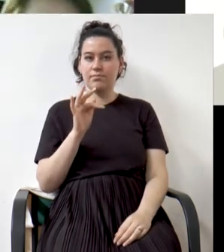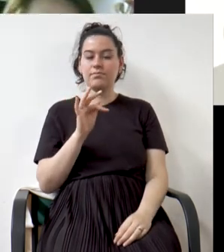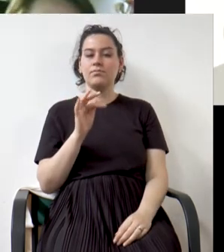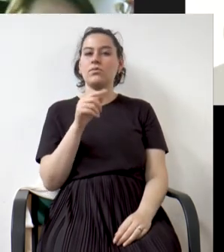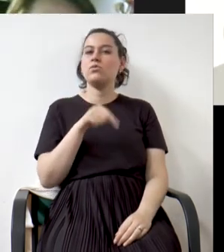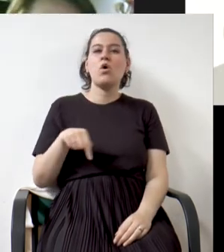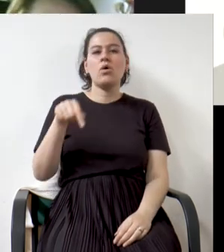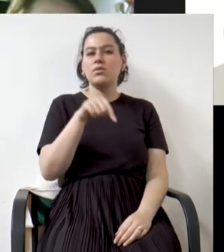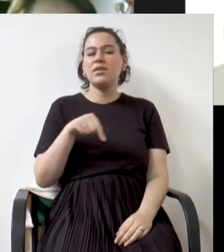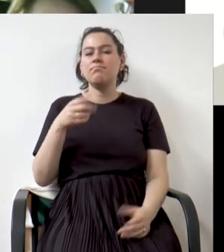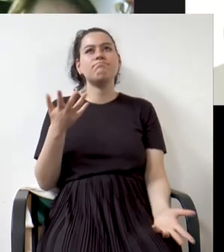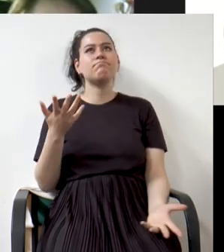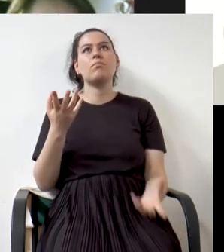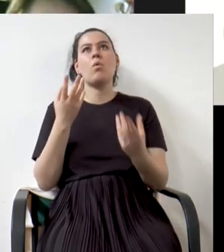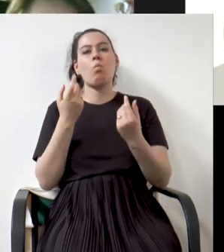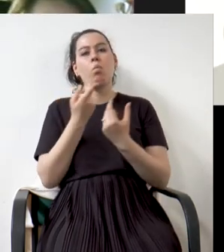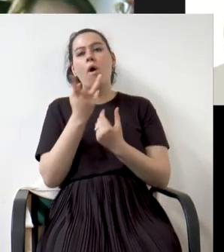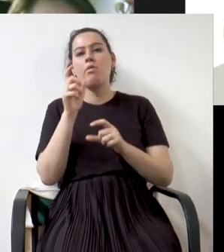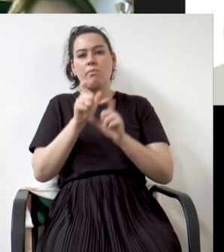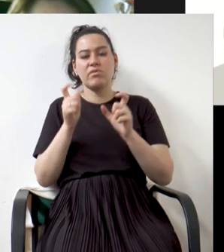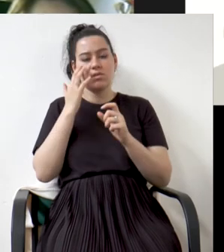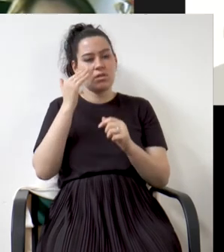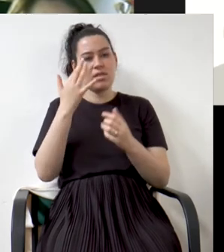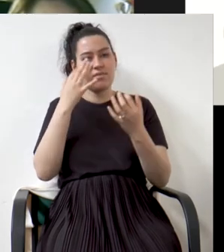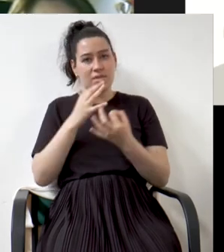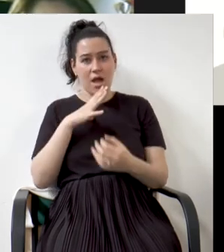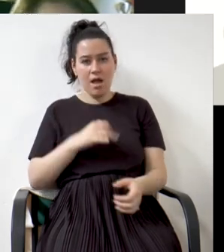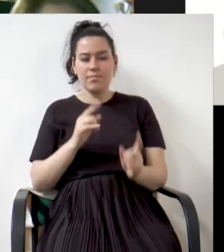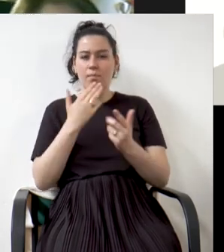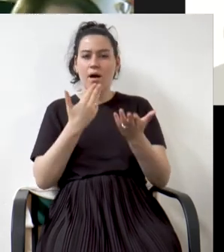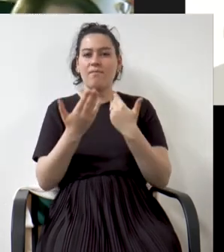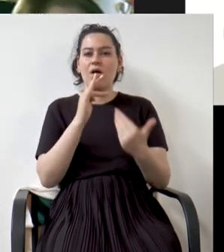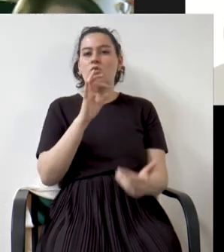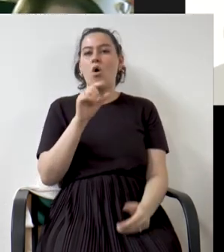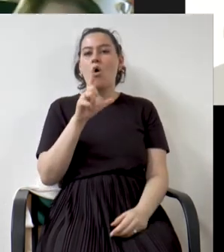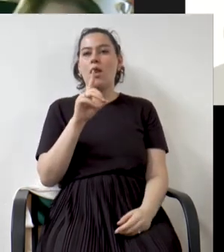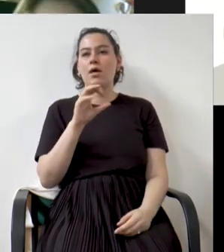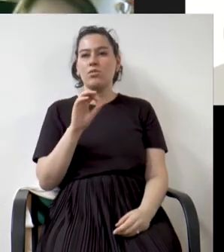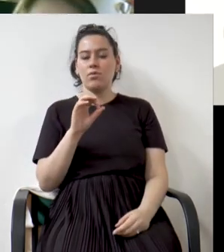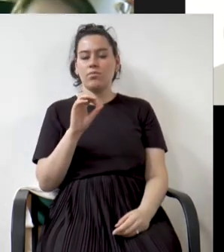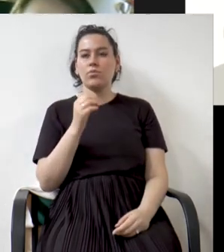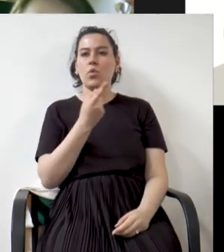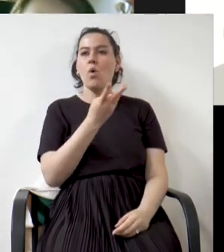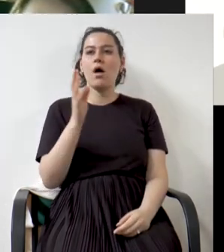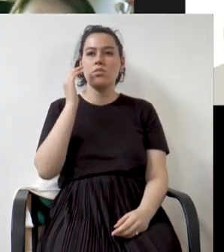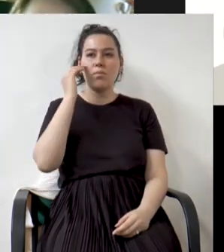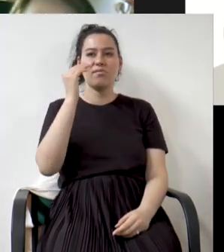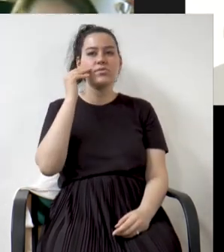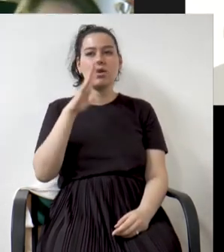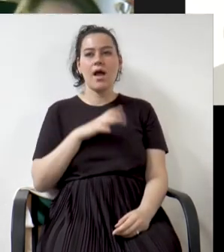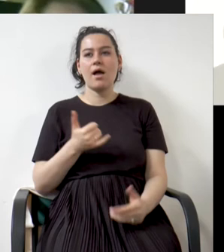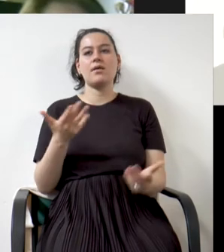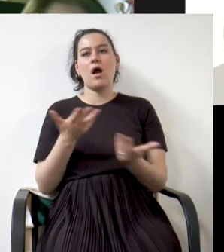¿Dónde estamos? ¿Cuántos docentes realmente tenemos? Lo que hablaba Joaquín Toledo hoy del tema de los datos. ¿Cuántos docentes tenemos